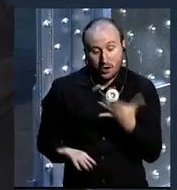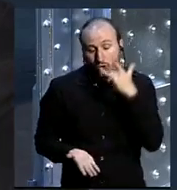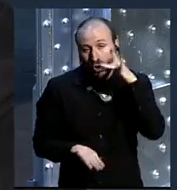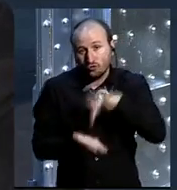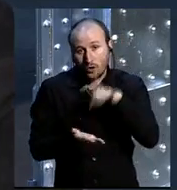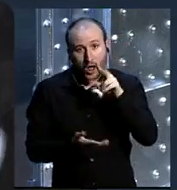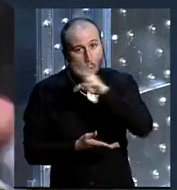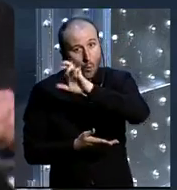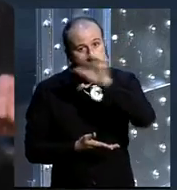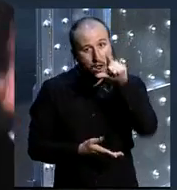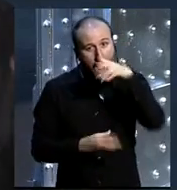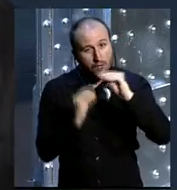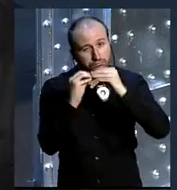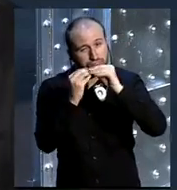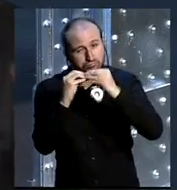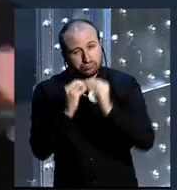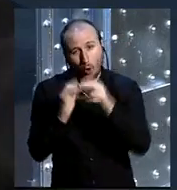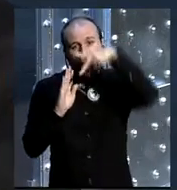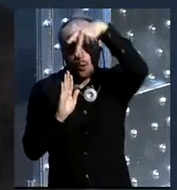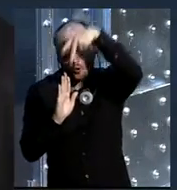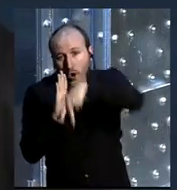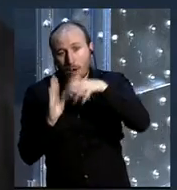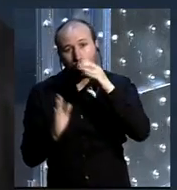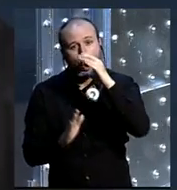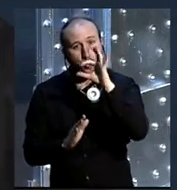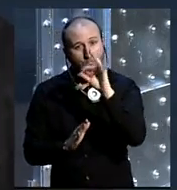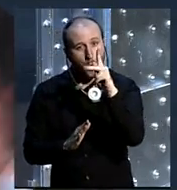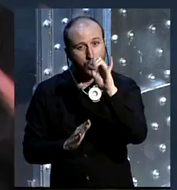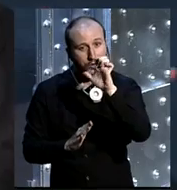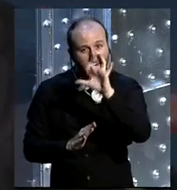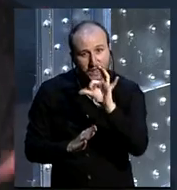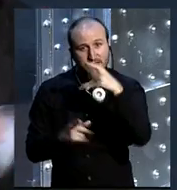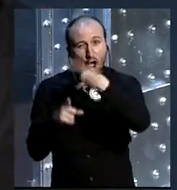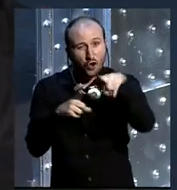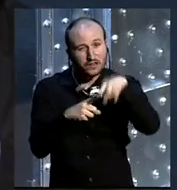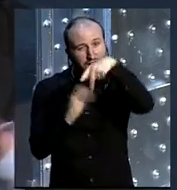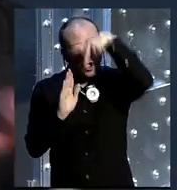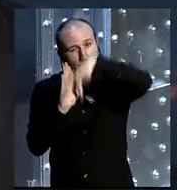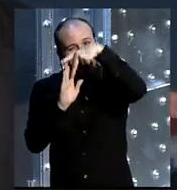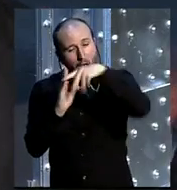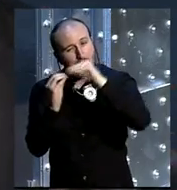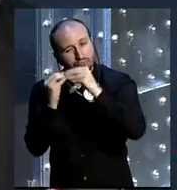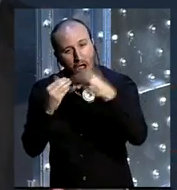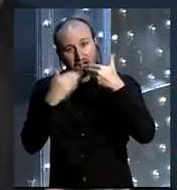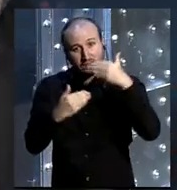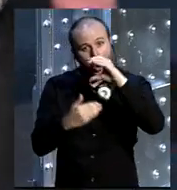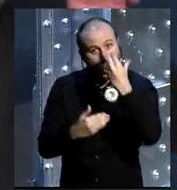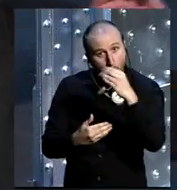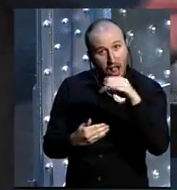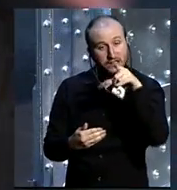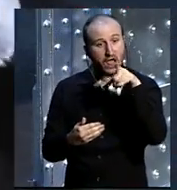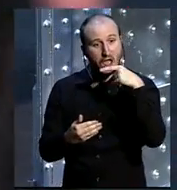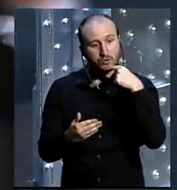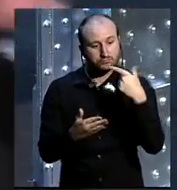en la Unión Europea algunas normas sobre cookies y demás, y estamos utilizando estas cookies para que se puedan utilizar